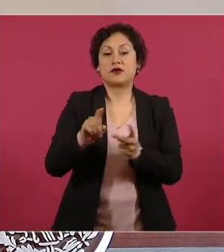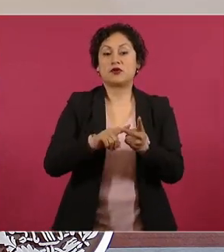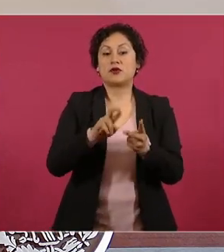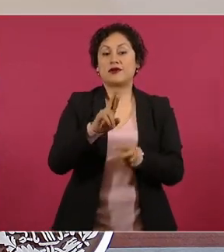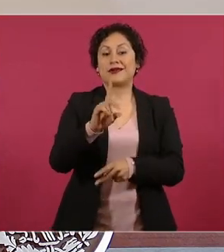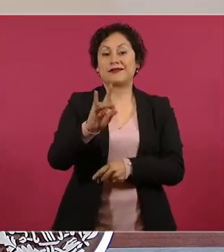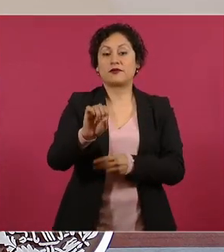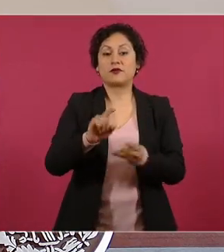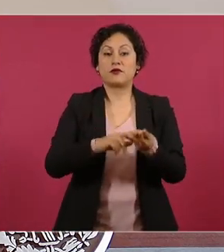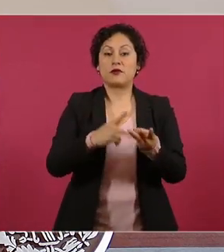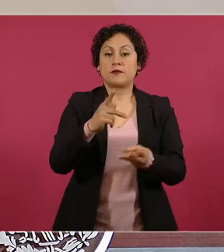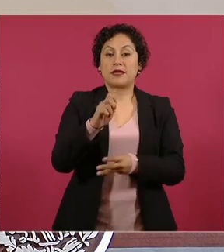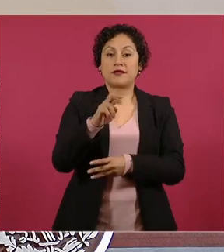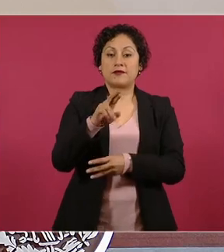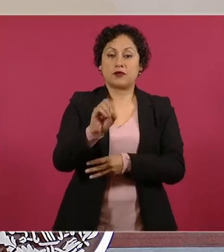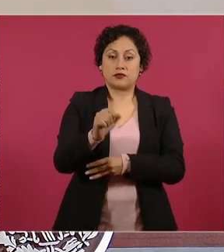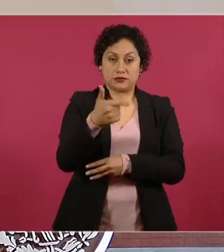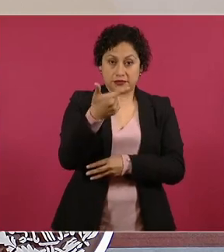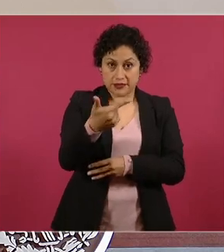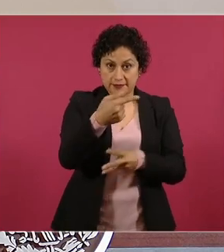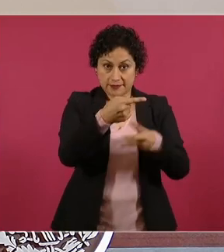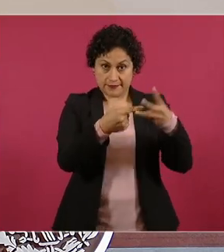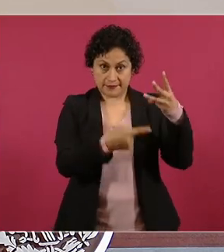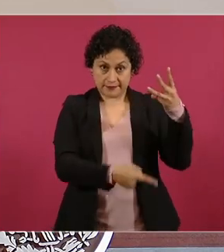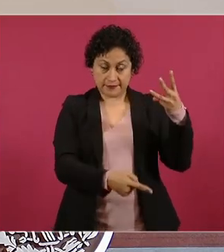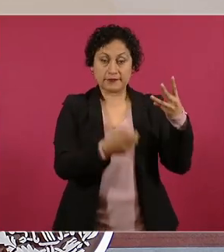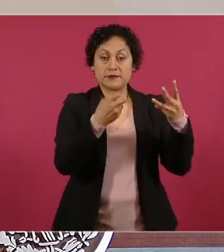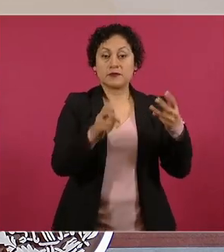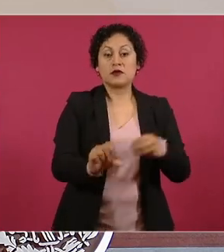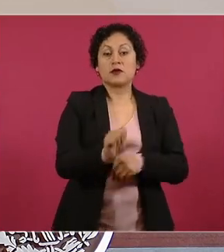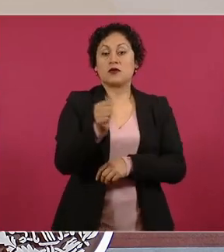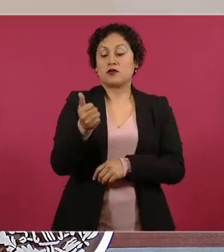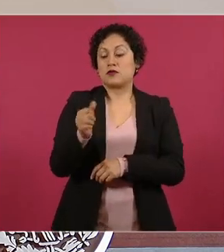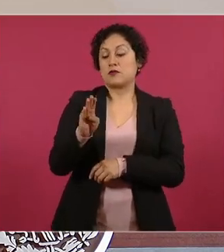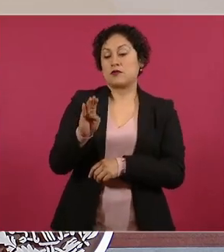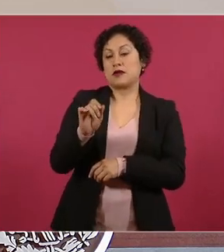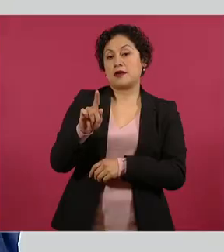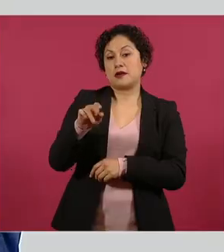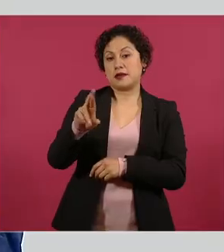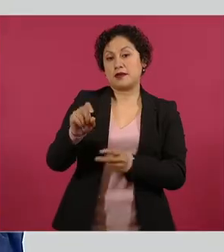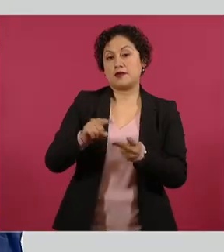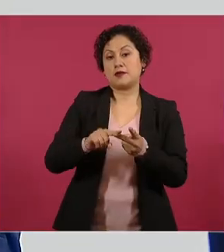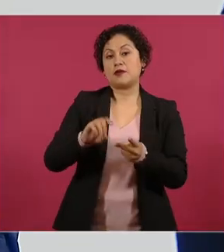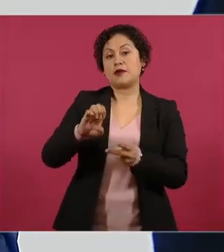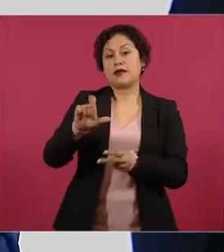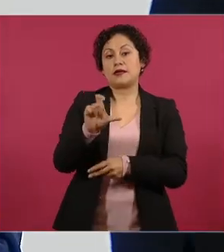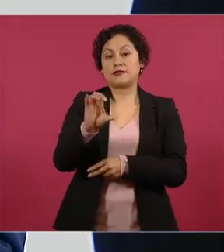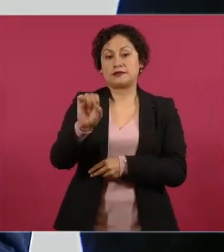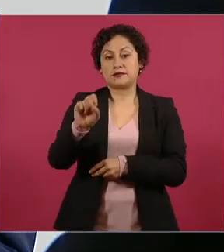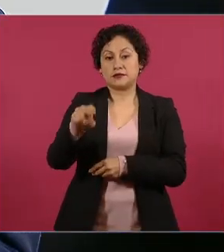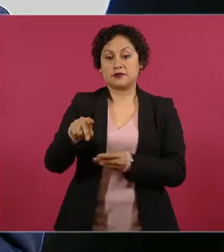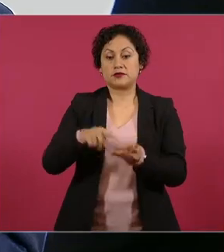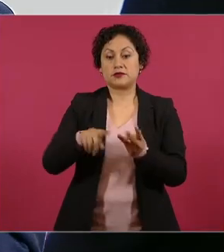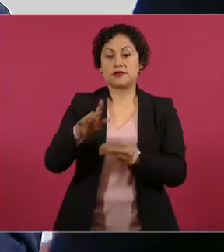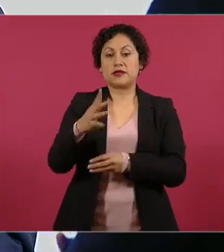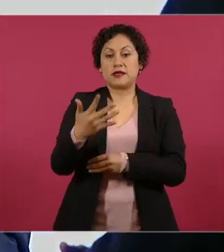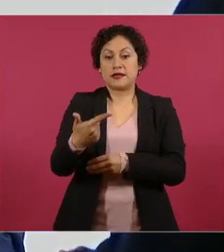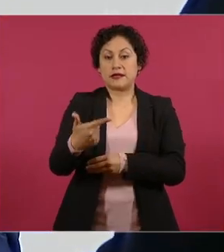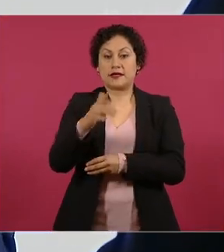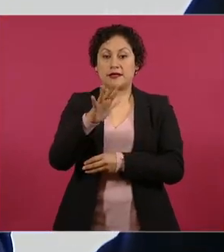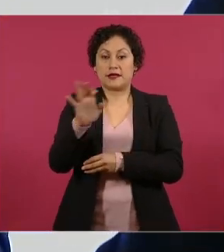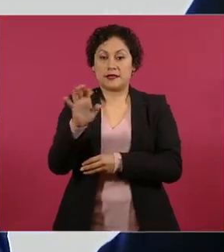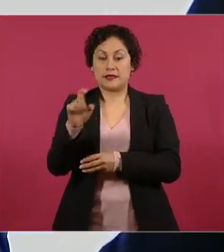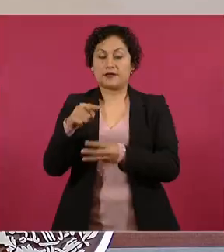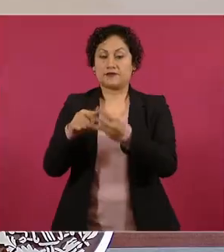Petro7 en el primer bloque y, como les decía, Valero, ExxonMobil y G500 entre las aliadas del